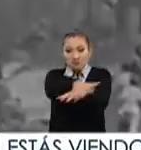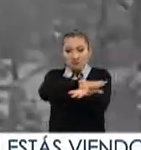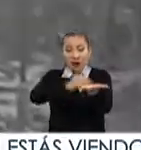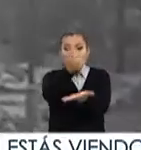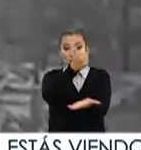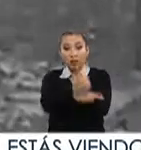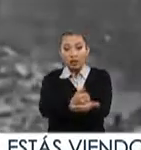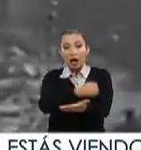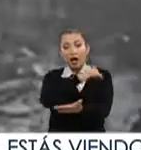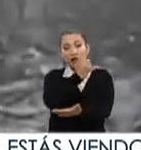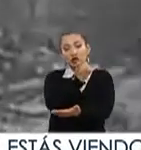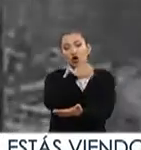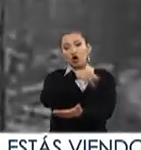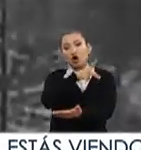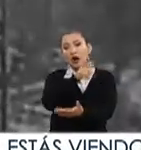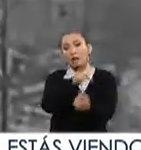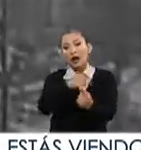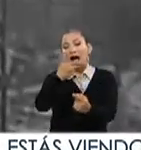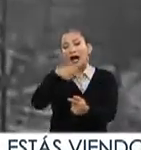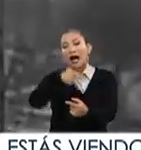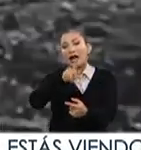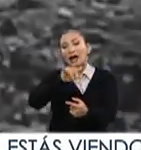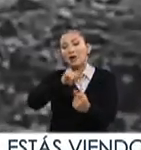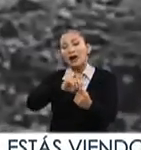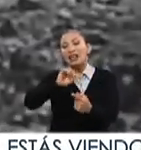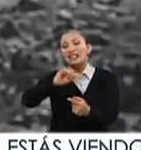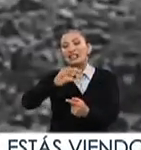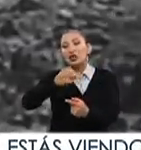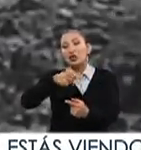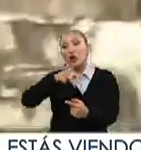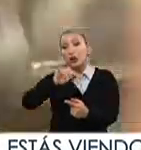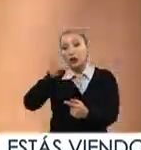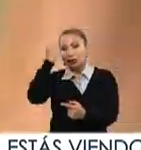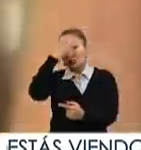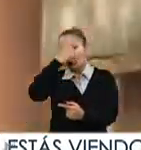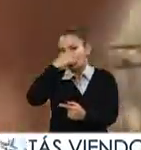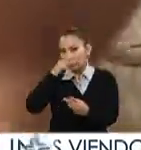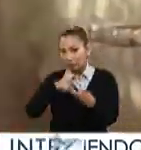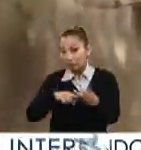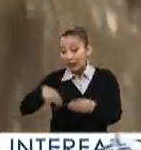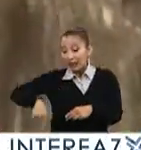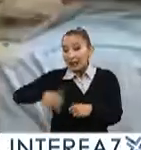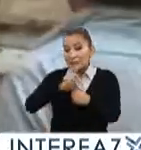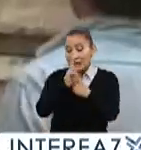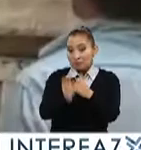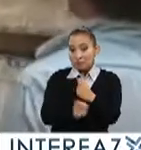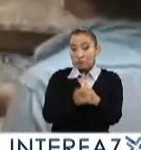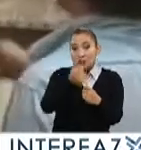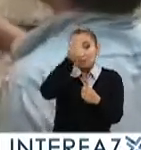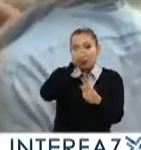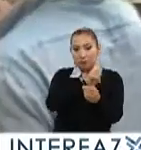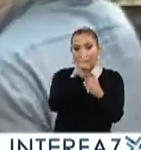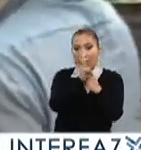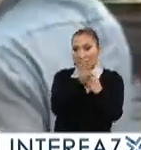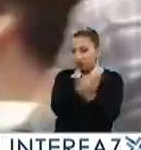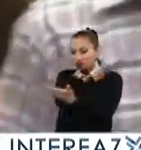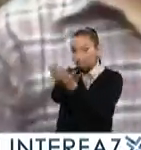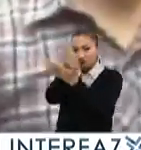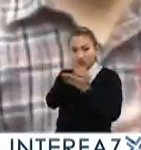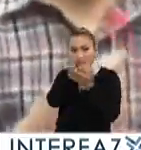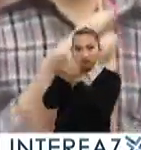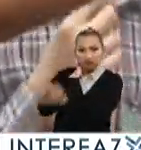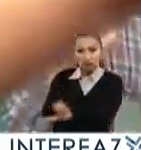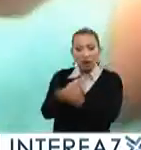destruyó las ciudades de Yokohama, Kanagawa, Shizuoka y Tokio. Nuestro país fue de las primeras naciones en